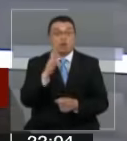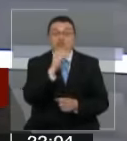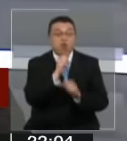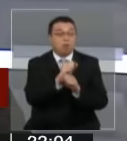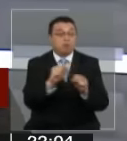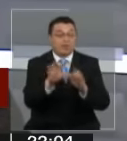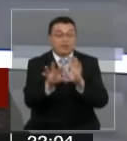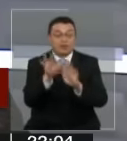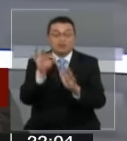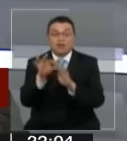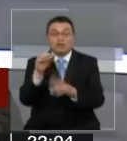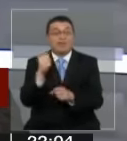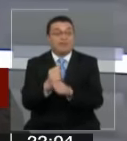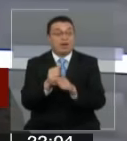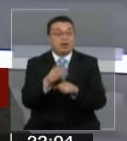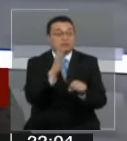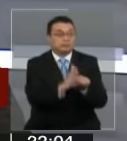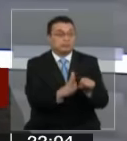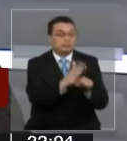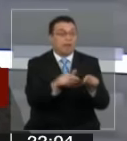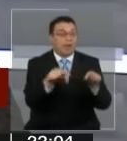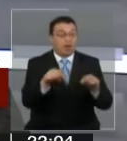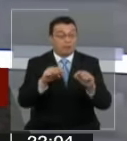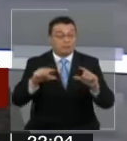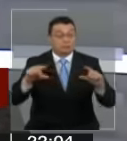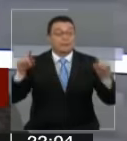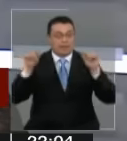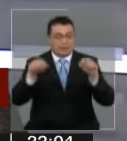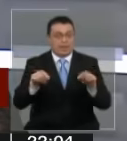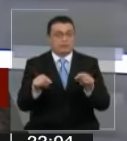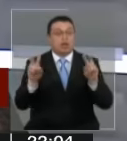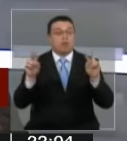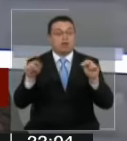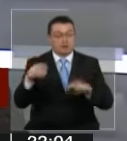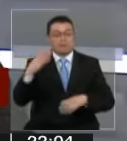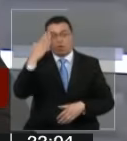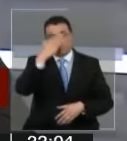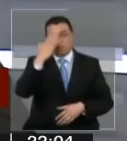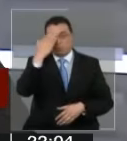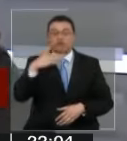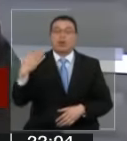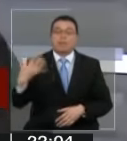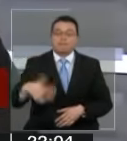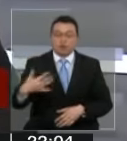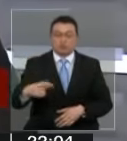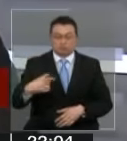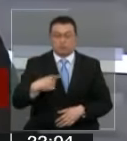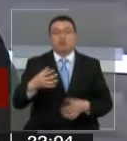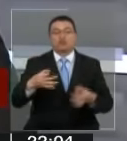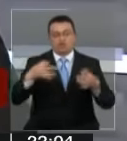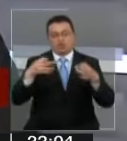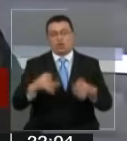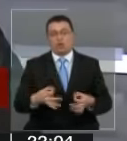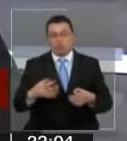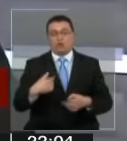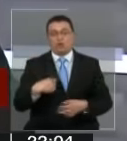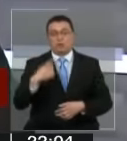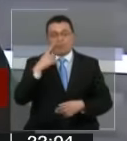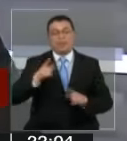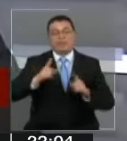trabajo, esa gente que está quedando desempleada, sí son un motivo, ¿no es cierto?, de preocupación importante. Y estoy seguro, ¿no es cierto?, que